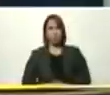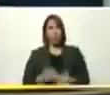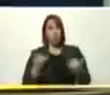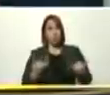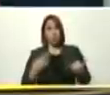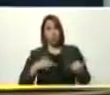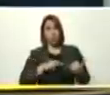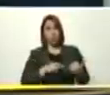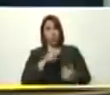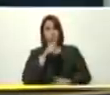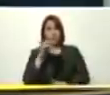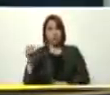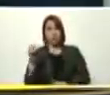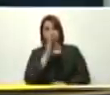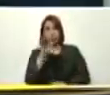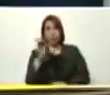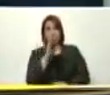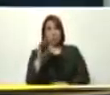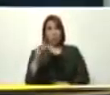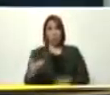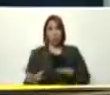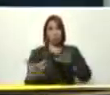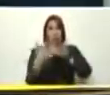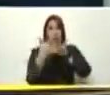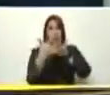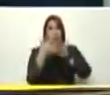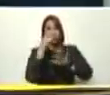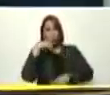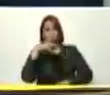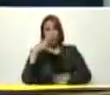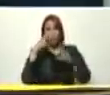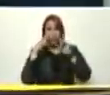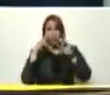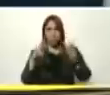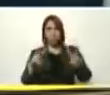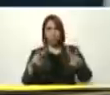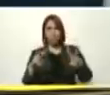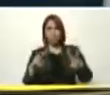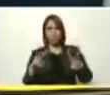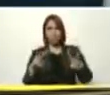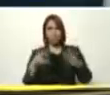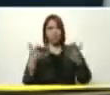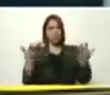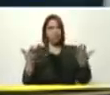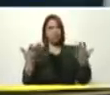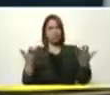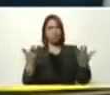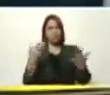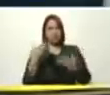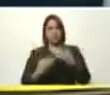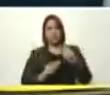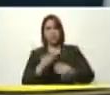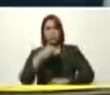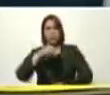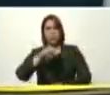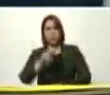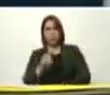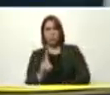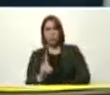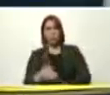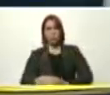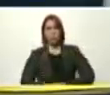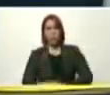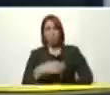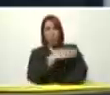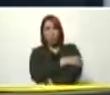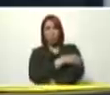estamos 100% sintonía. Está el pueblo pendiente de qué desastre hizo la MUD y la oposición en